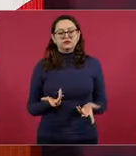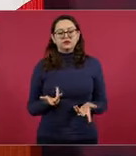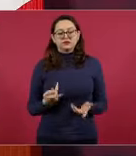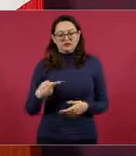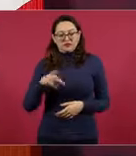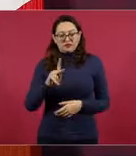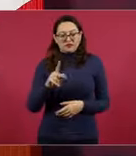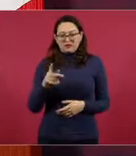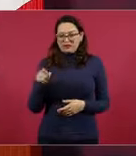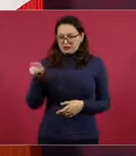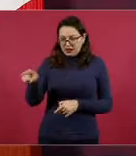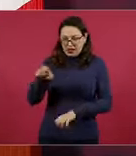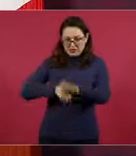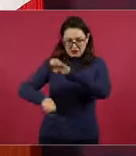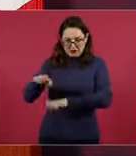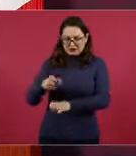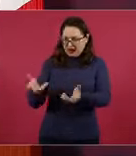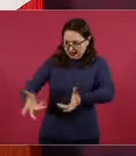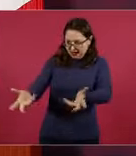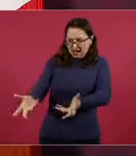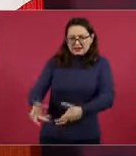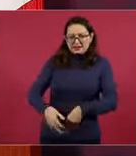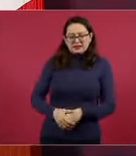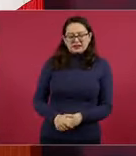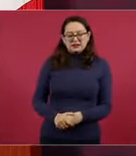Pero miren lo que hacen estas empresas,